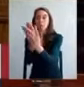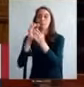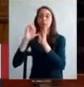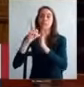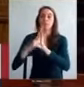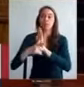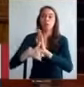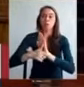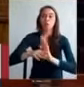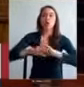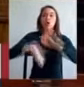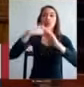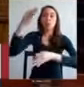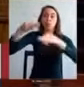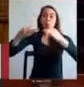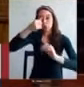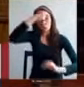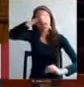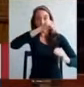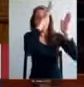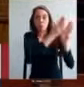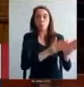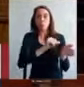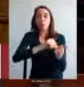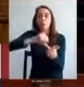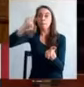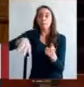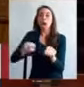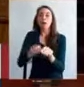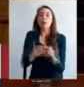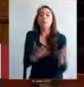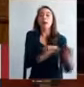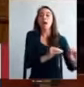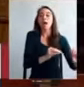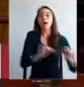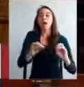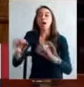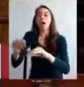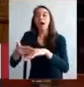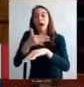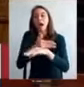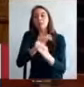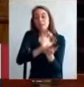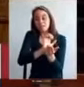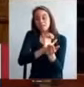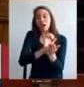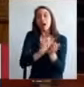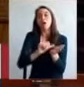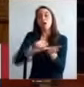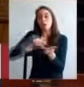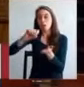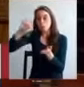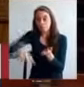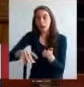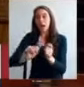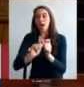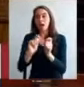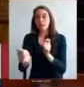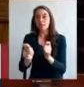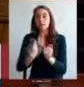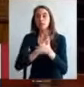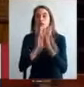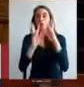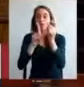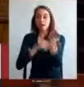demora más y termine igual pagando han perdido todo el juicio han tenido que pagar igual entonces porque no lo hacen lo hace un valor